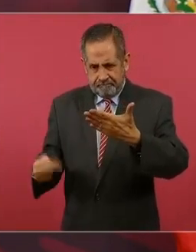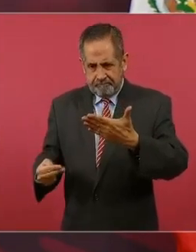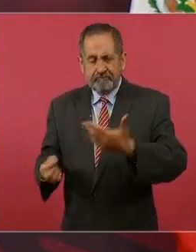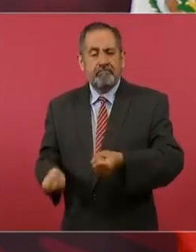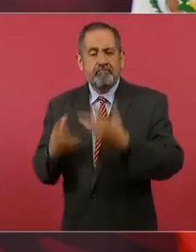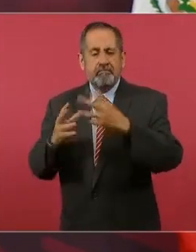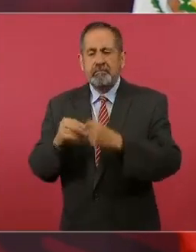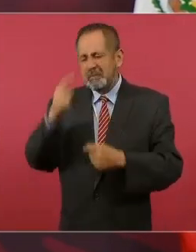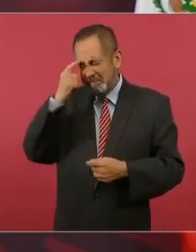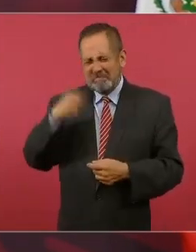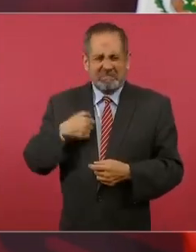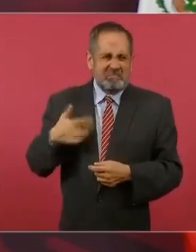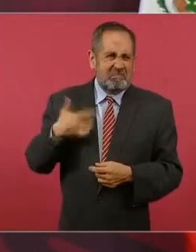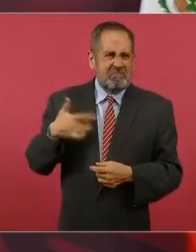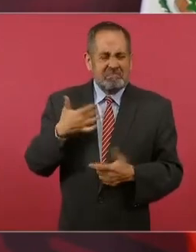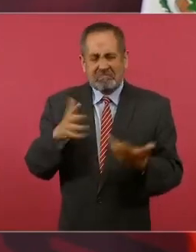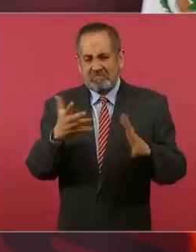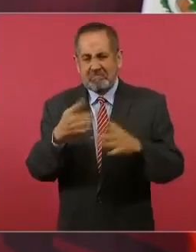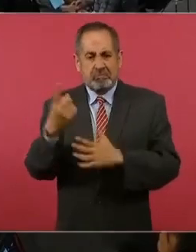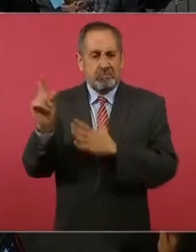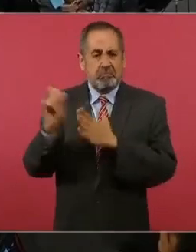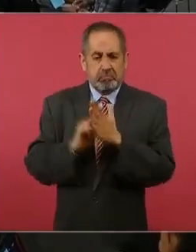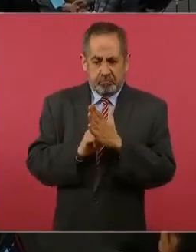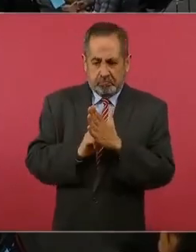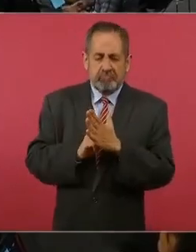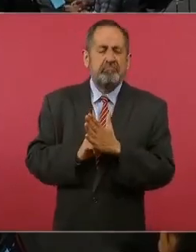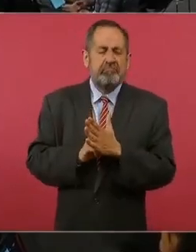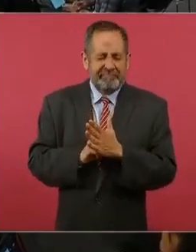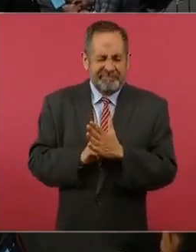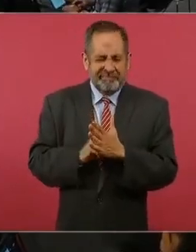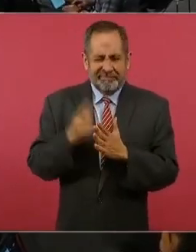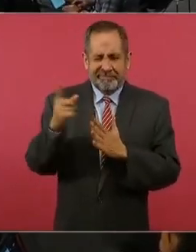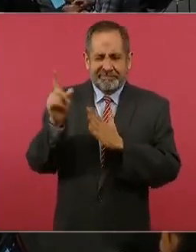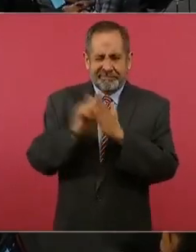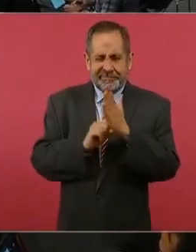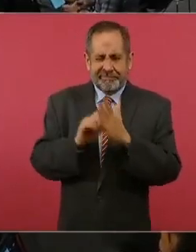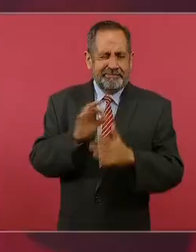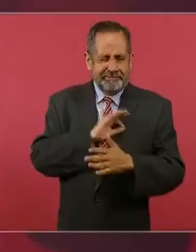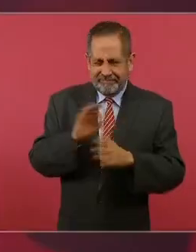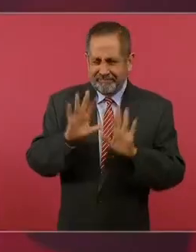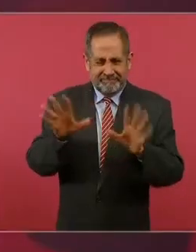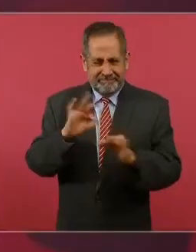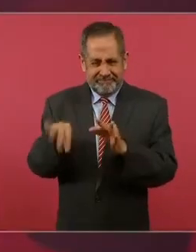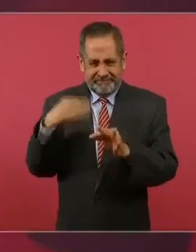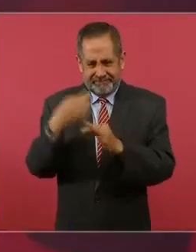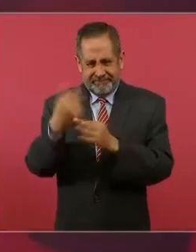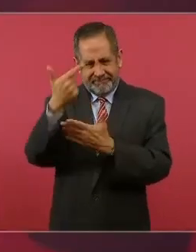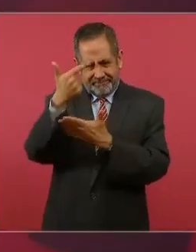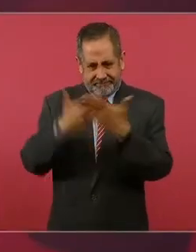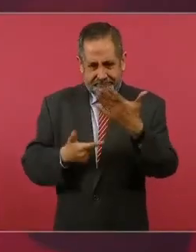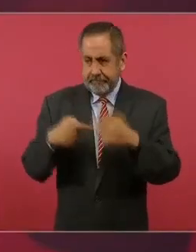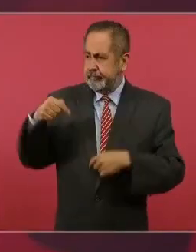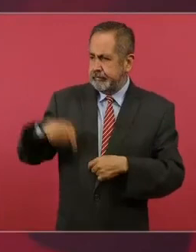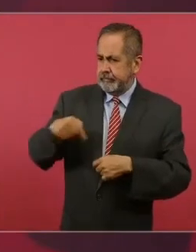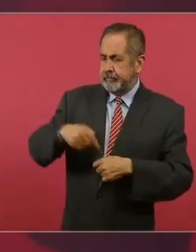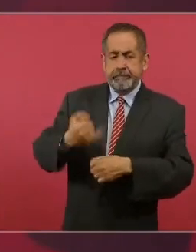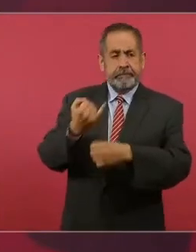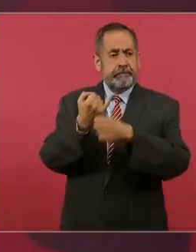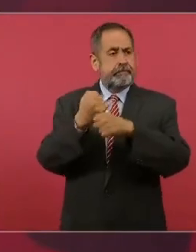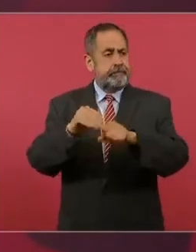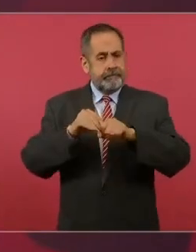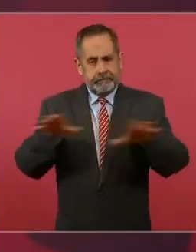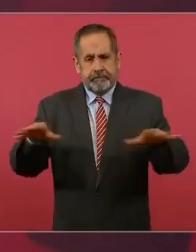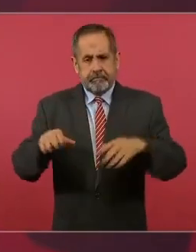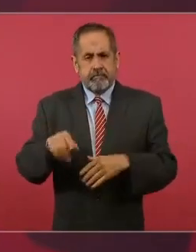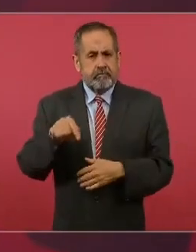en un mes ya tendremos un padrón y se les va a informar aquí.